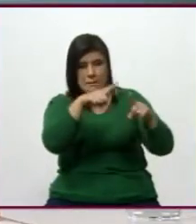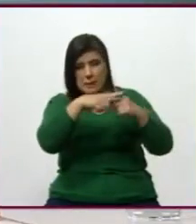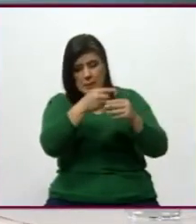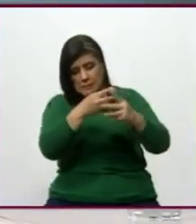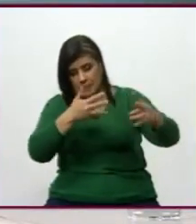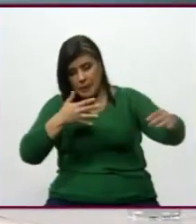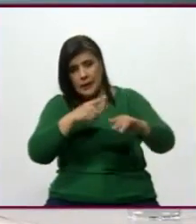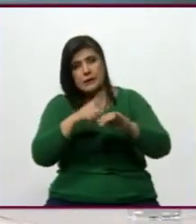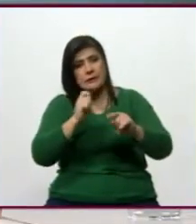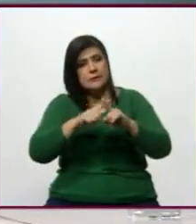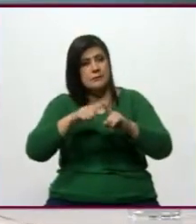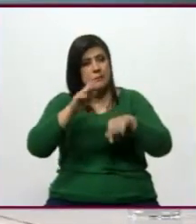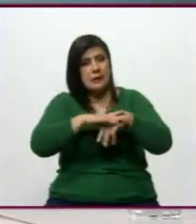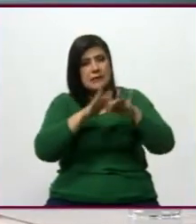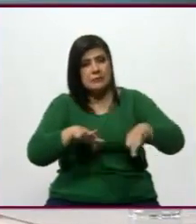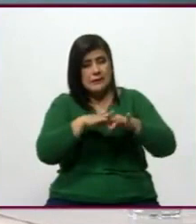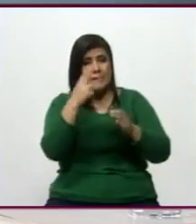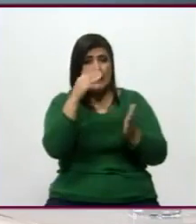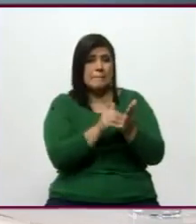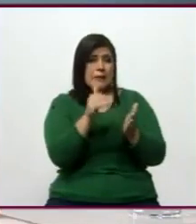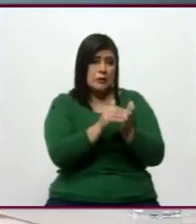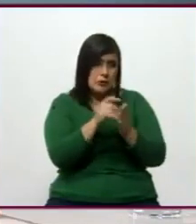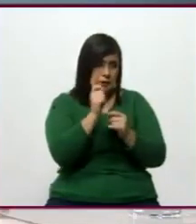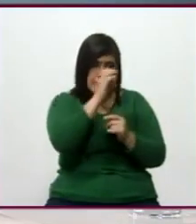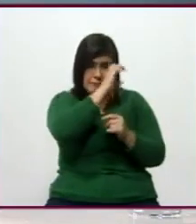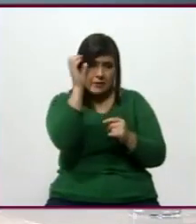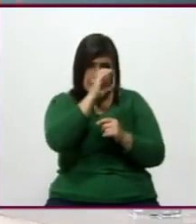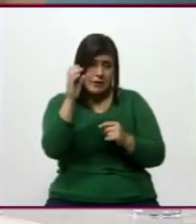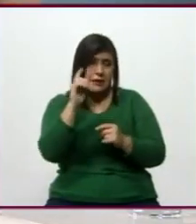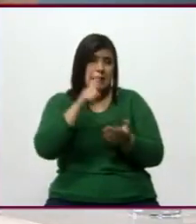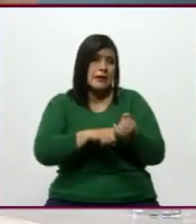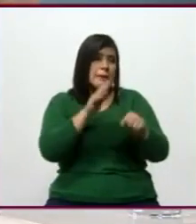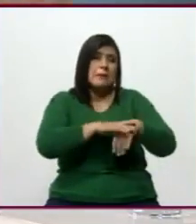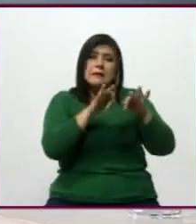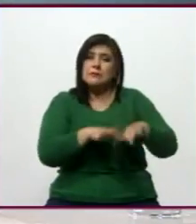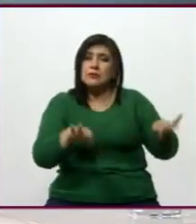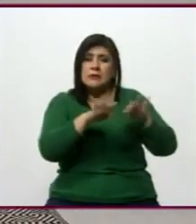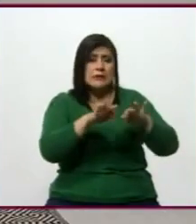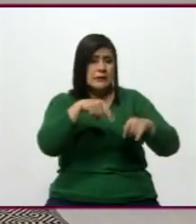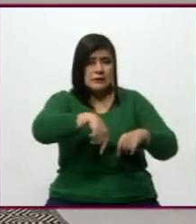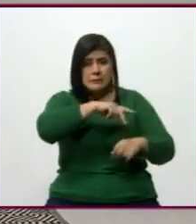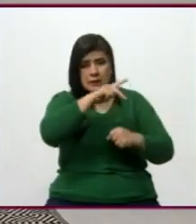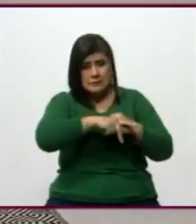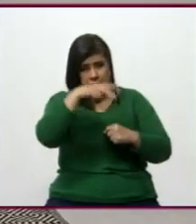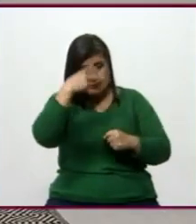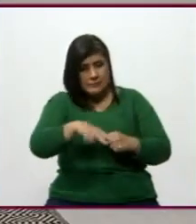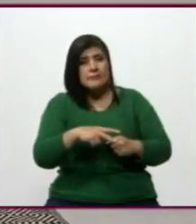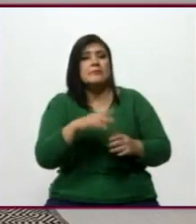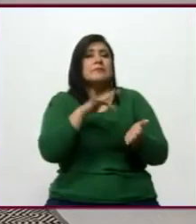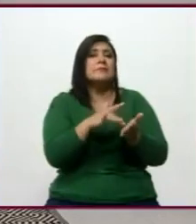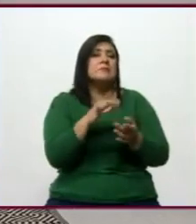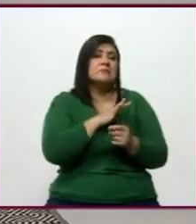importante méxico tenemos 3 millones de piezas fotográficas es la más importante del país y la curva no logramos